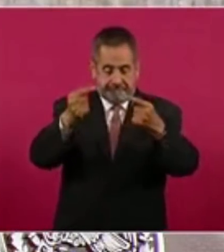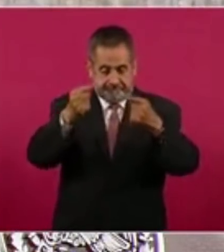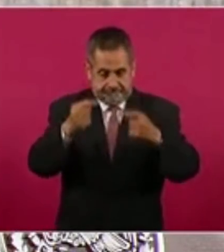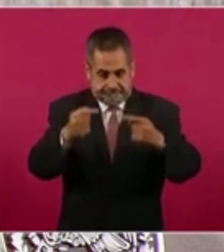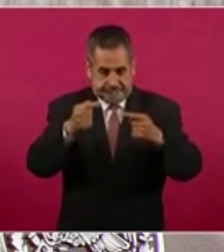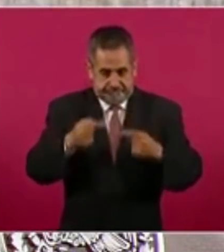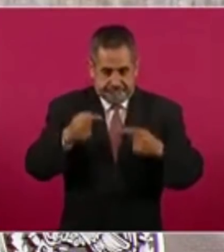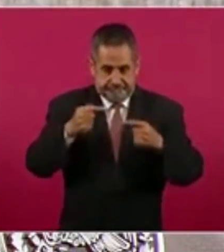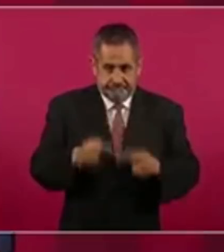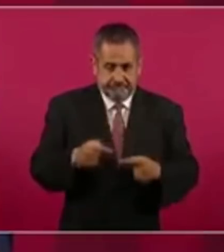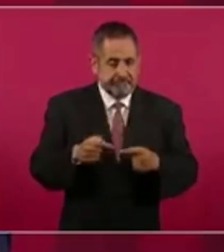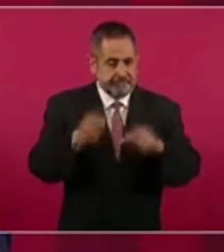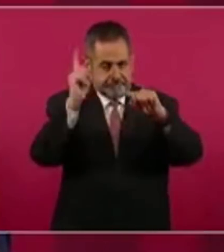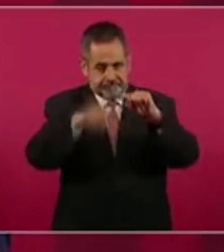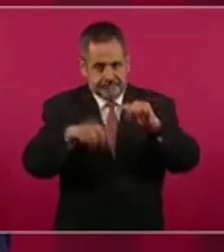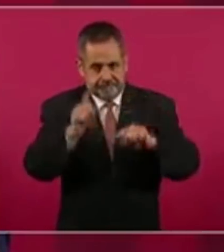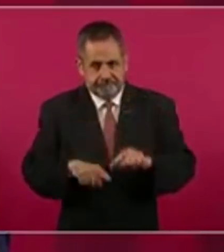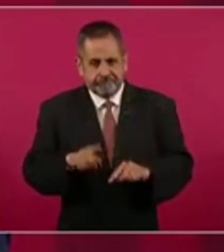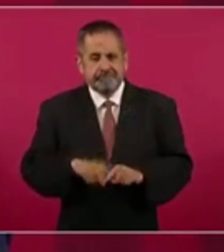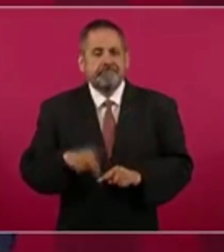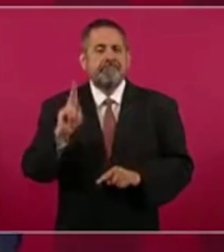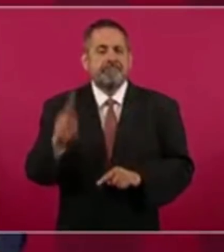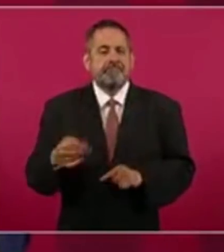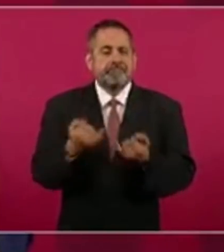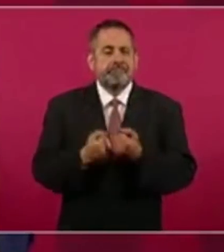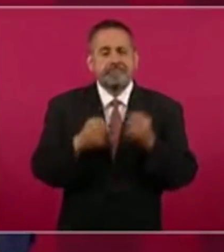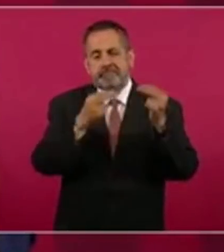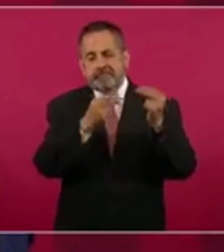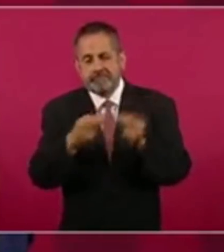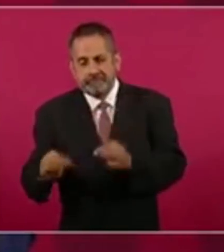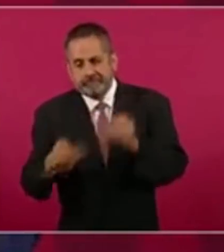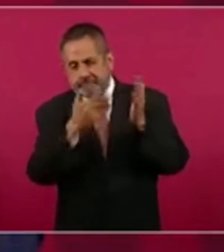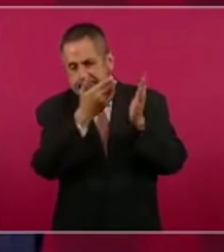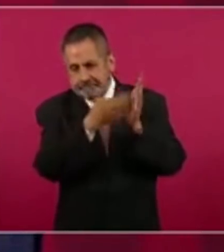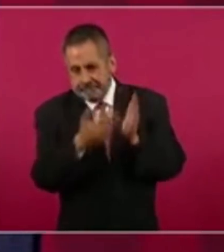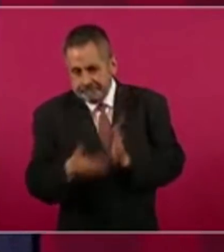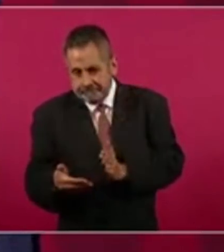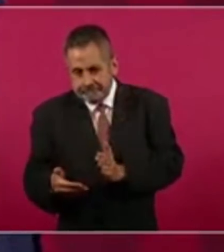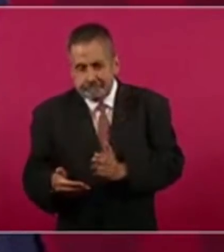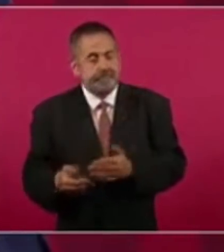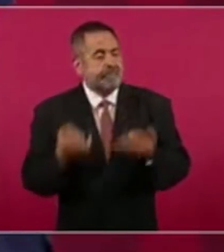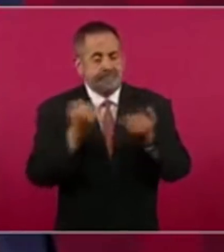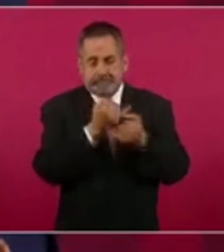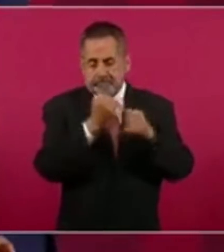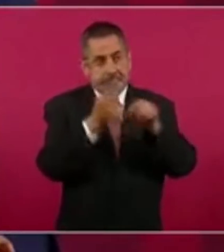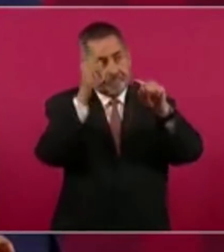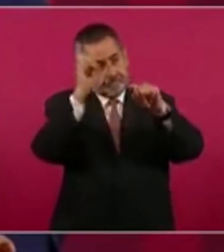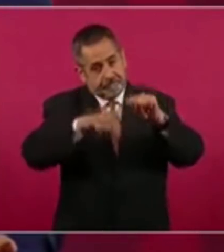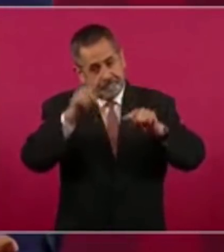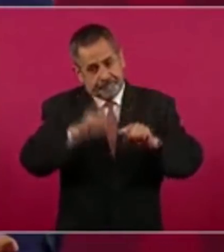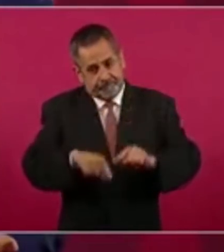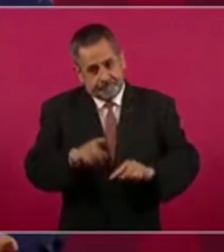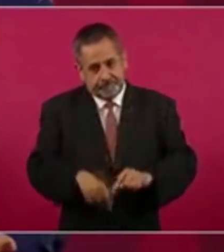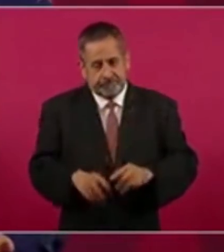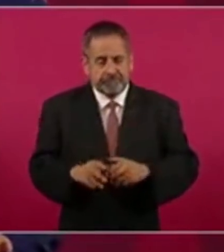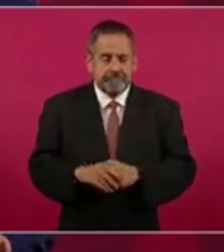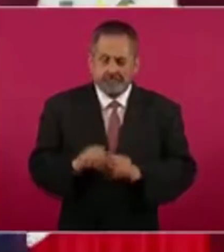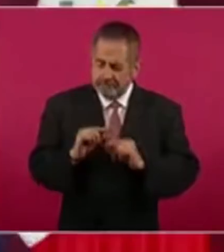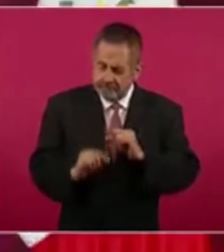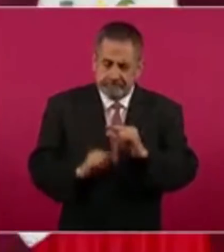como se barren las escaleras. Y ahí vamos, poco a poco, pero todavía nos faltan